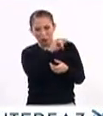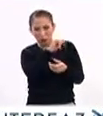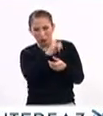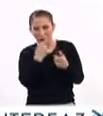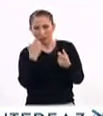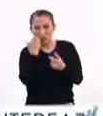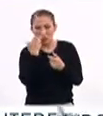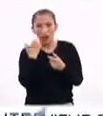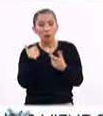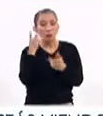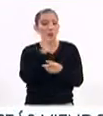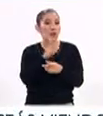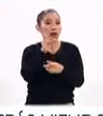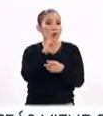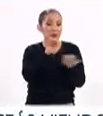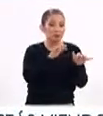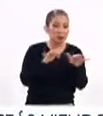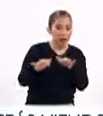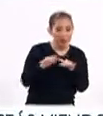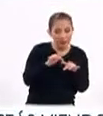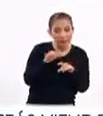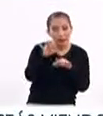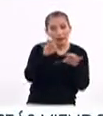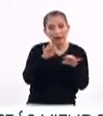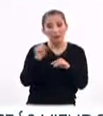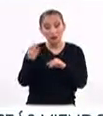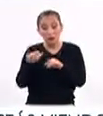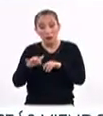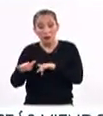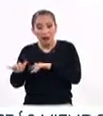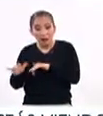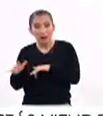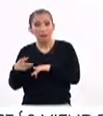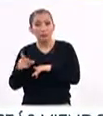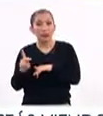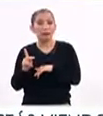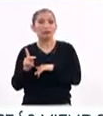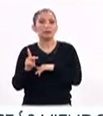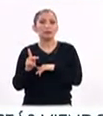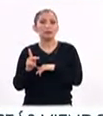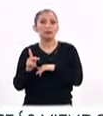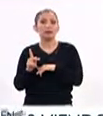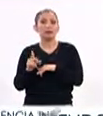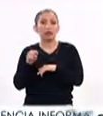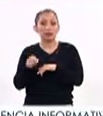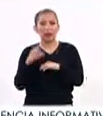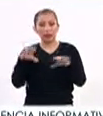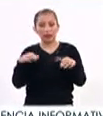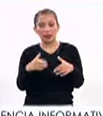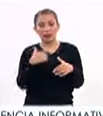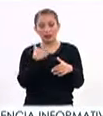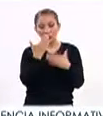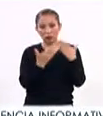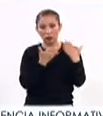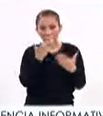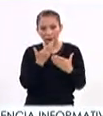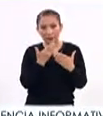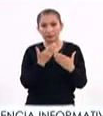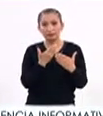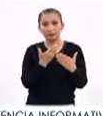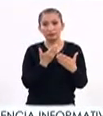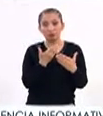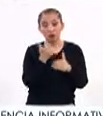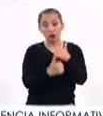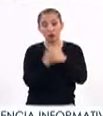hay unas pruebas de admisión que son entre pianistas y entran los pianistas, pero el Concert Exam, que es la categoría que estoy estudiando,